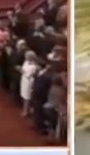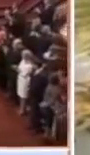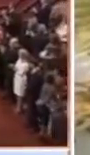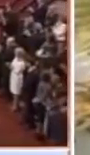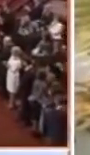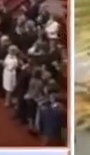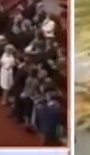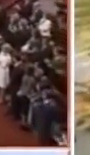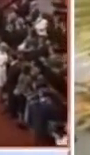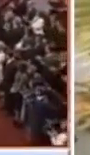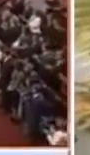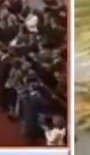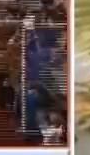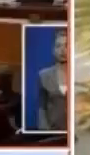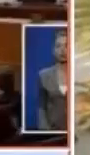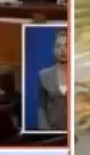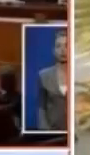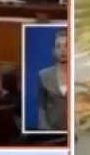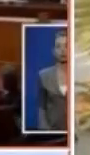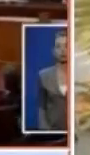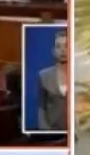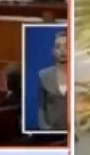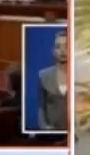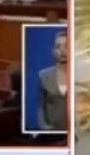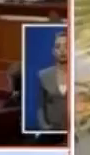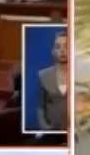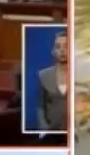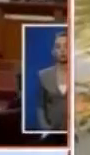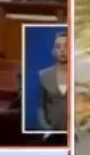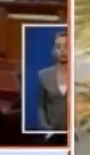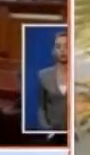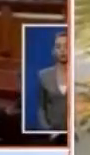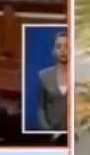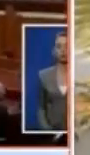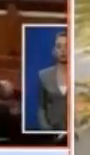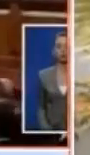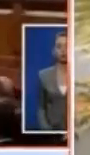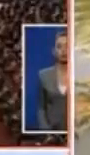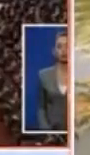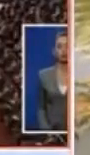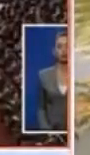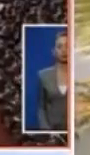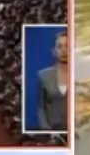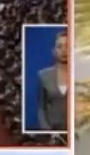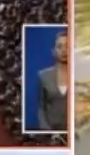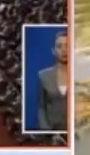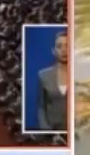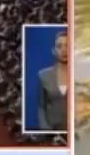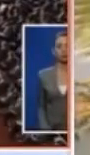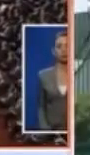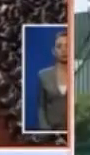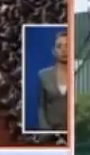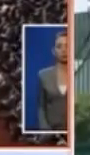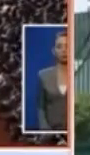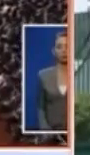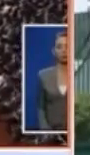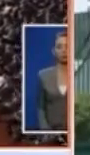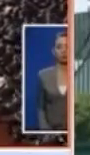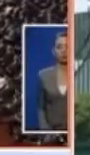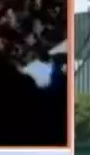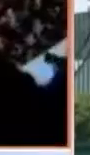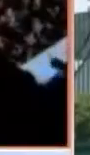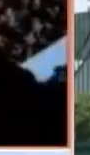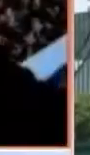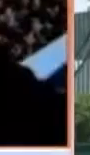tema, sobre todo en las próximas elecciones municipales y, para qué decir, en las próximas elecciones parlamentarias y presidenciales. Analistas